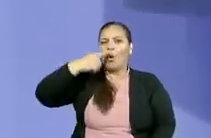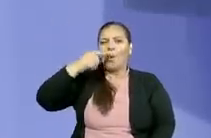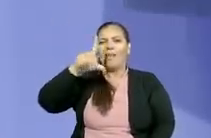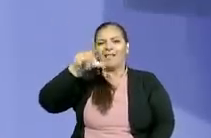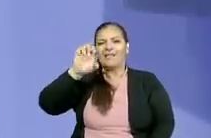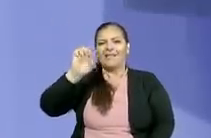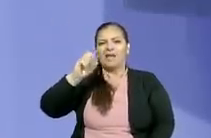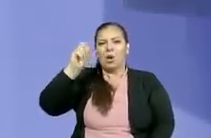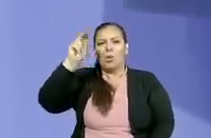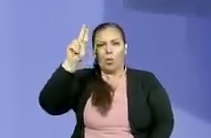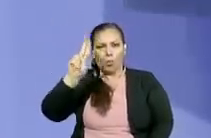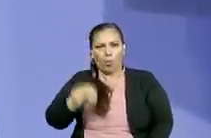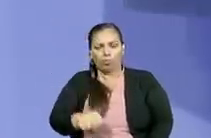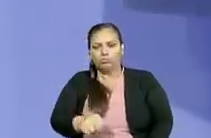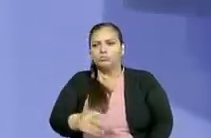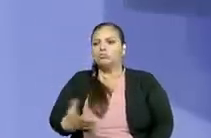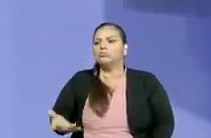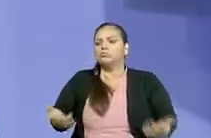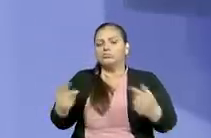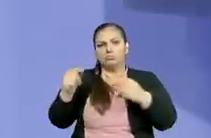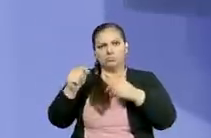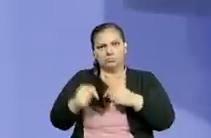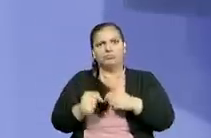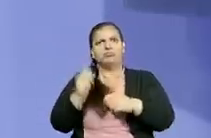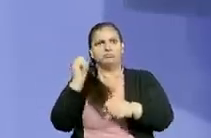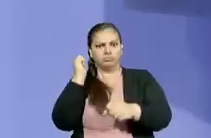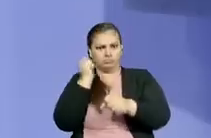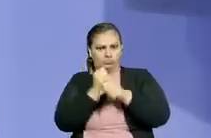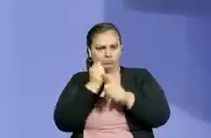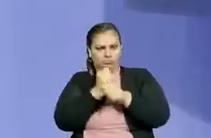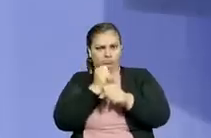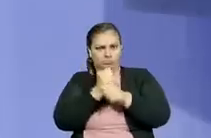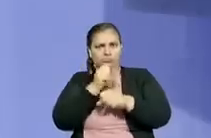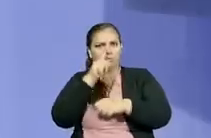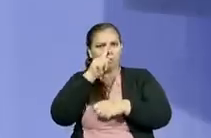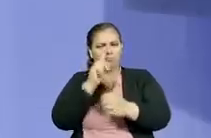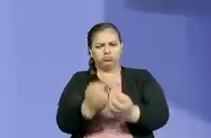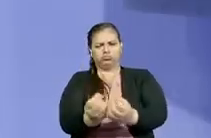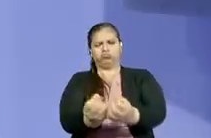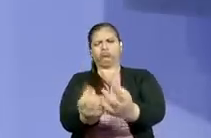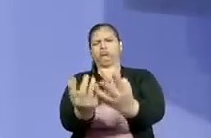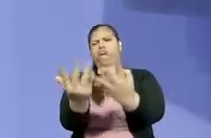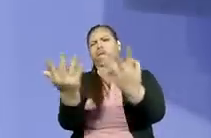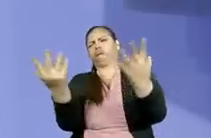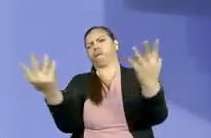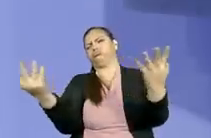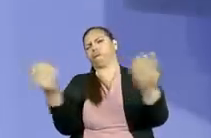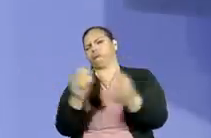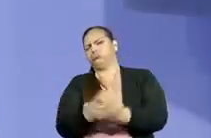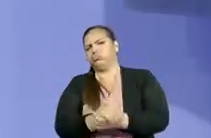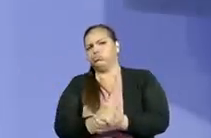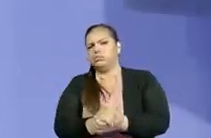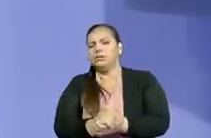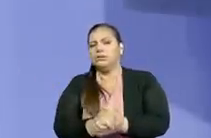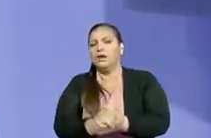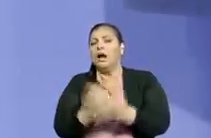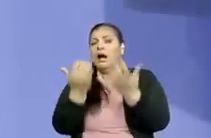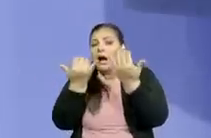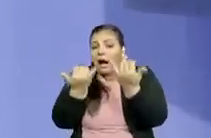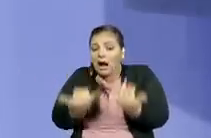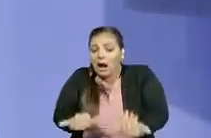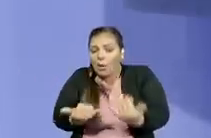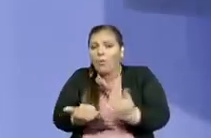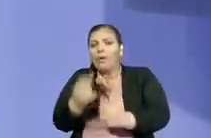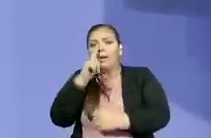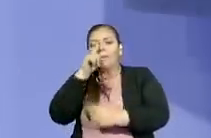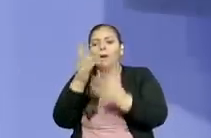Cordero a 18 años atrás, con un presupuesto 7 veces más pequeño. Nuestro endeudamiento es a